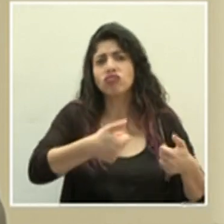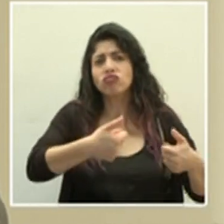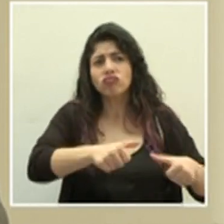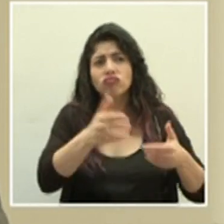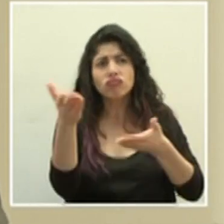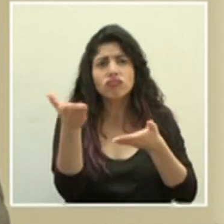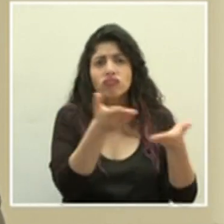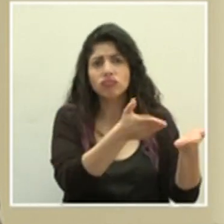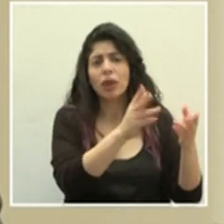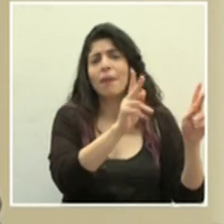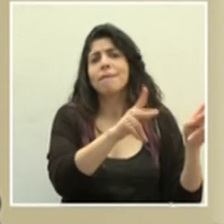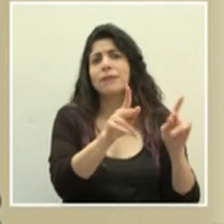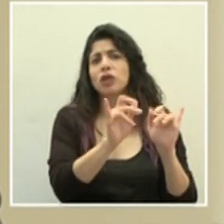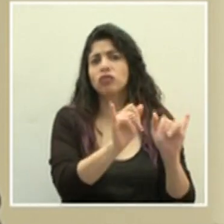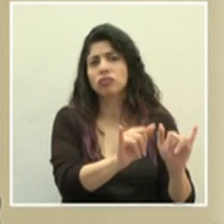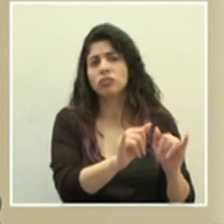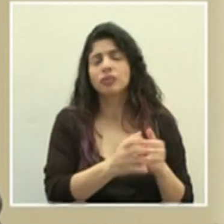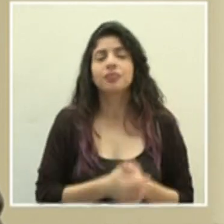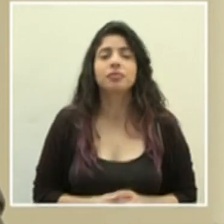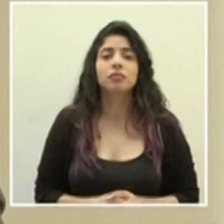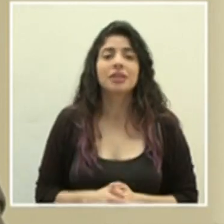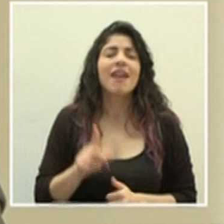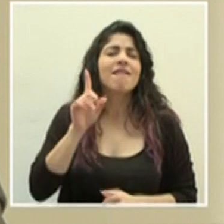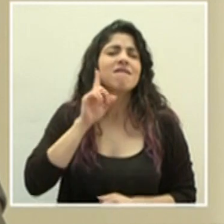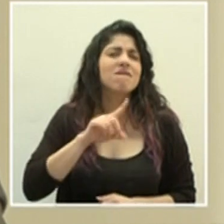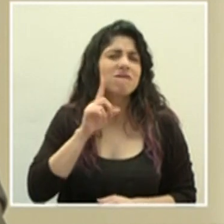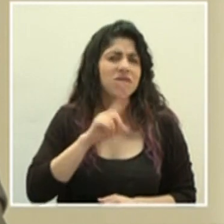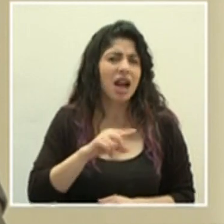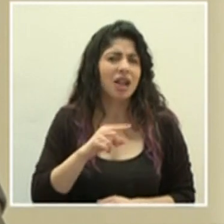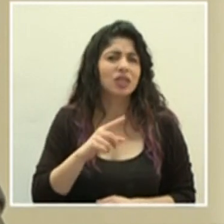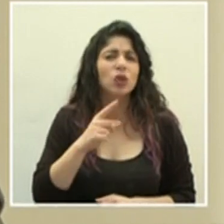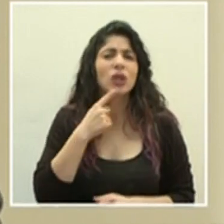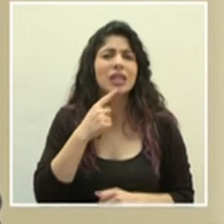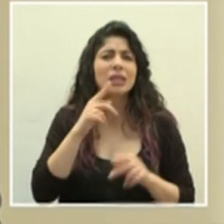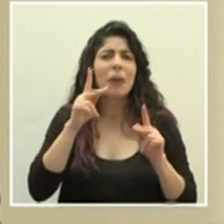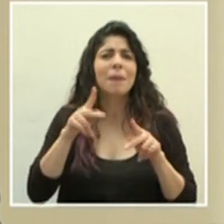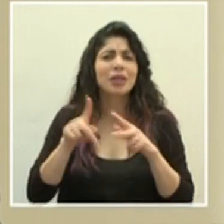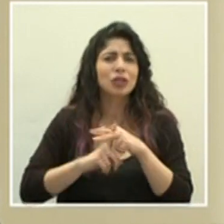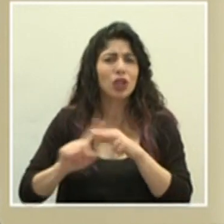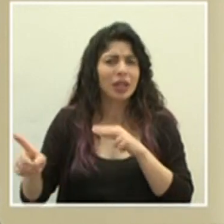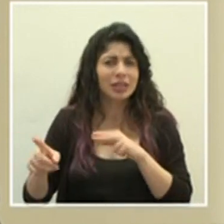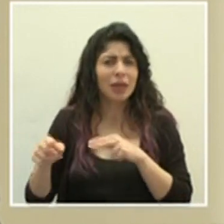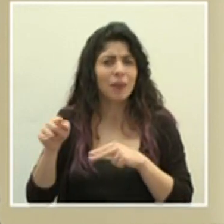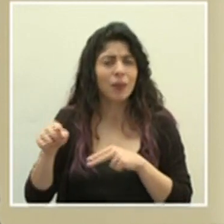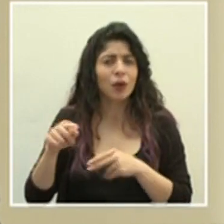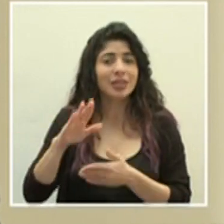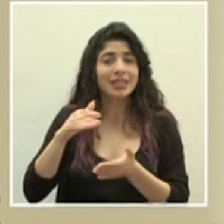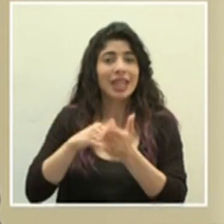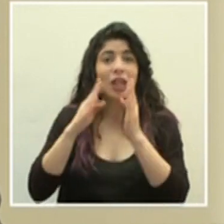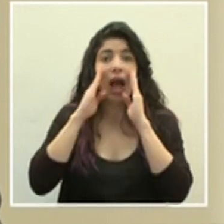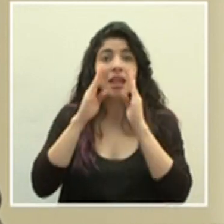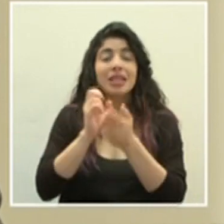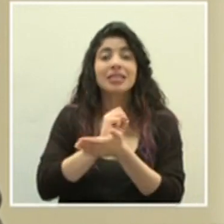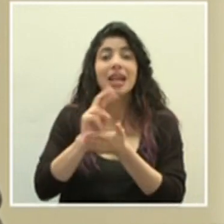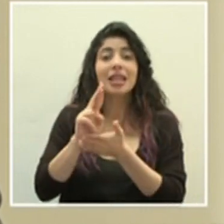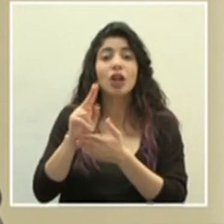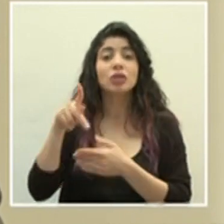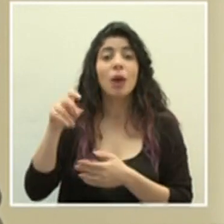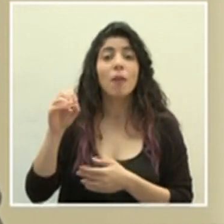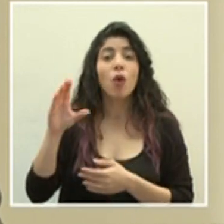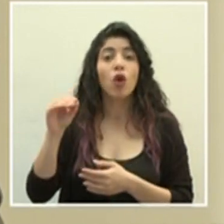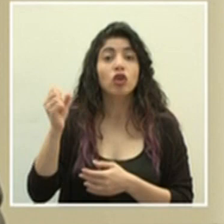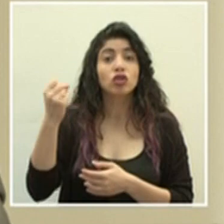en que esas personas estén ahí. Es falso que hubo fugas del centro de atención de Santa Rosa de